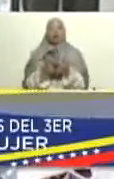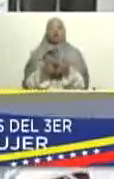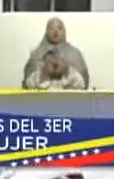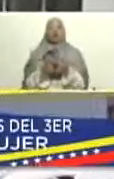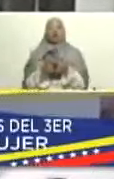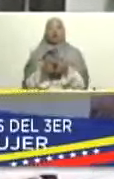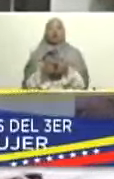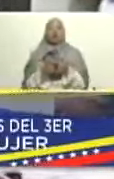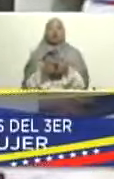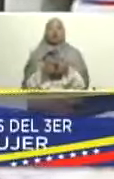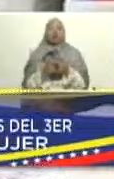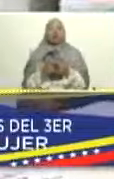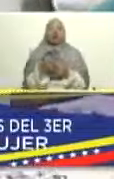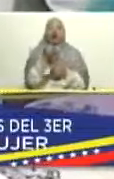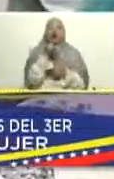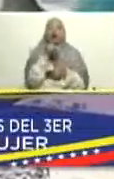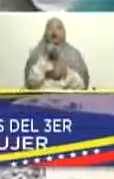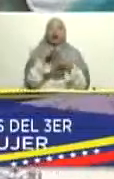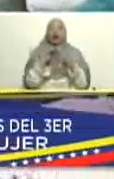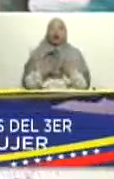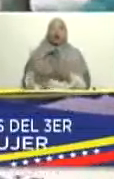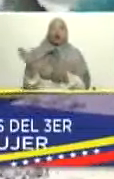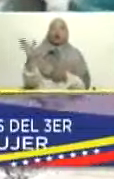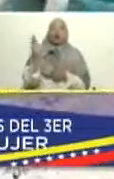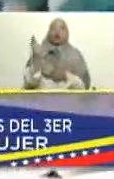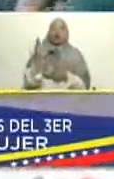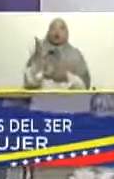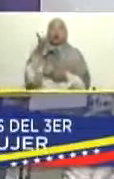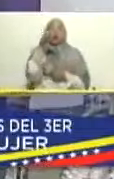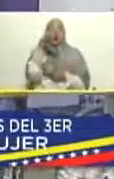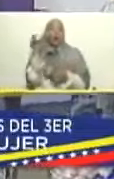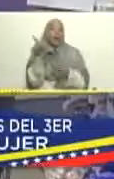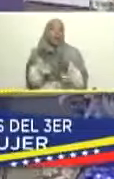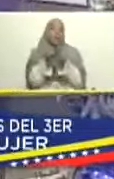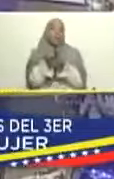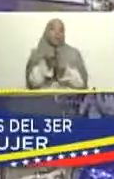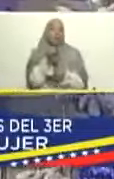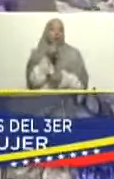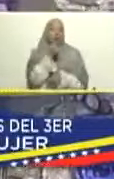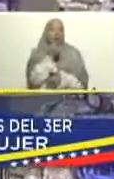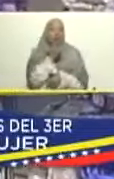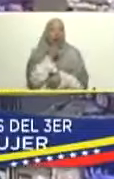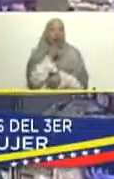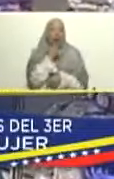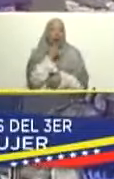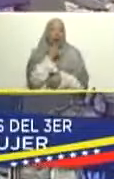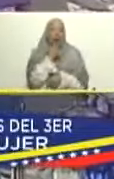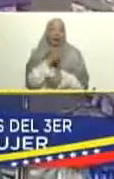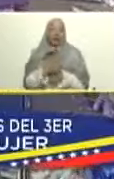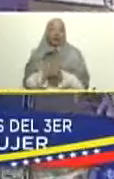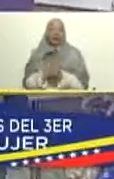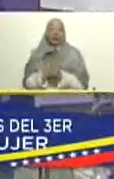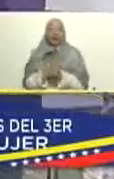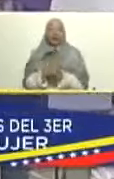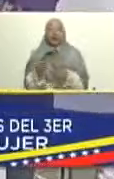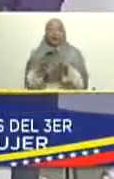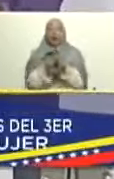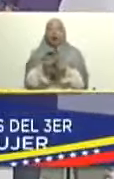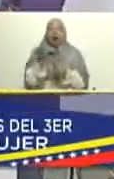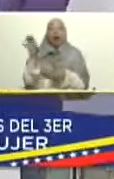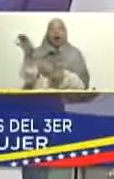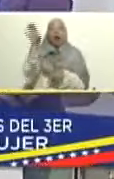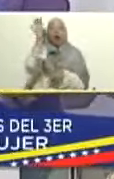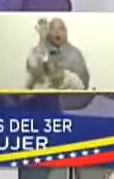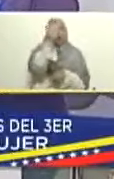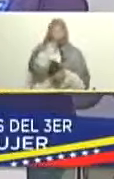calidad sí solo la consigue usted en Caracas o en París. ¿Ah? Así mismo, muchos me preguntan que si es ropa importada, yo le digo no, eso es